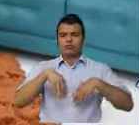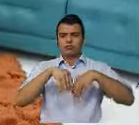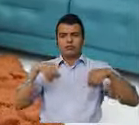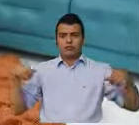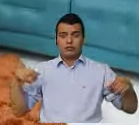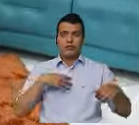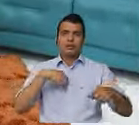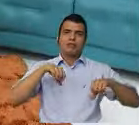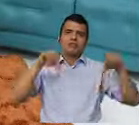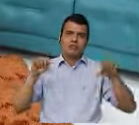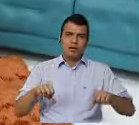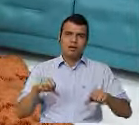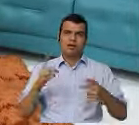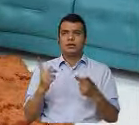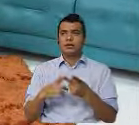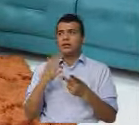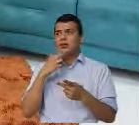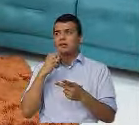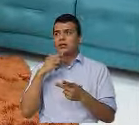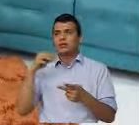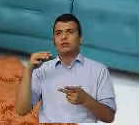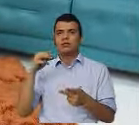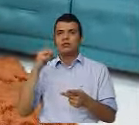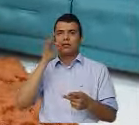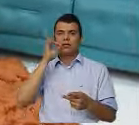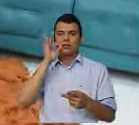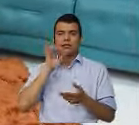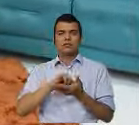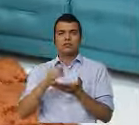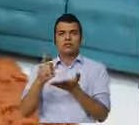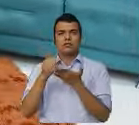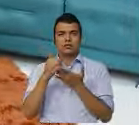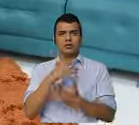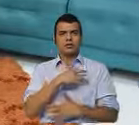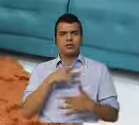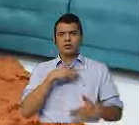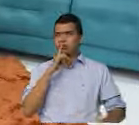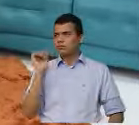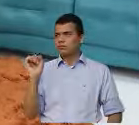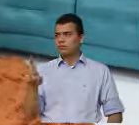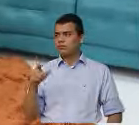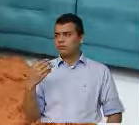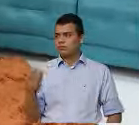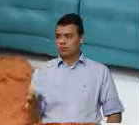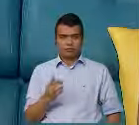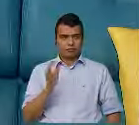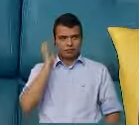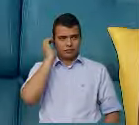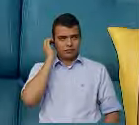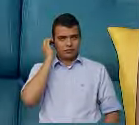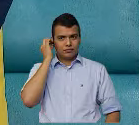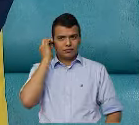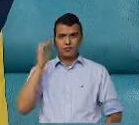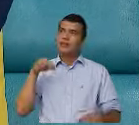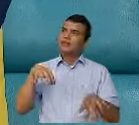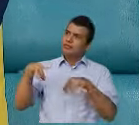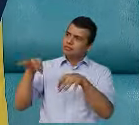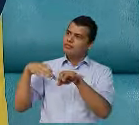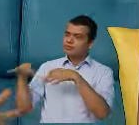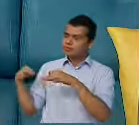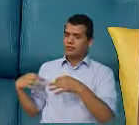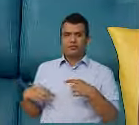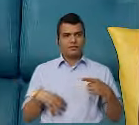malo. Y así el azúcar morena también es saludable. Muchas gracias. A ver, empecemos a hacer el checklist ahí.